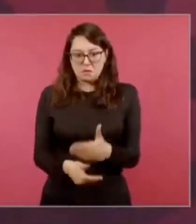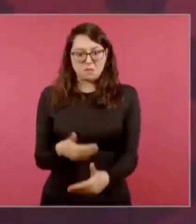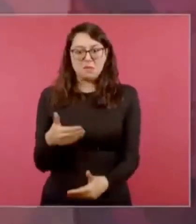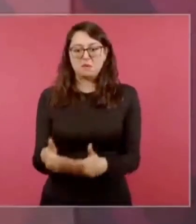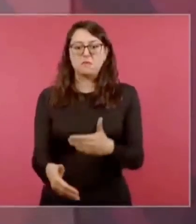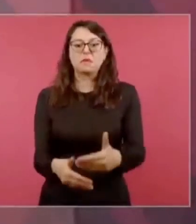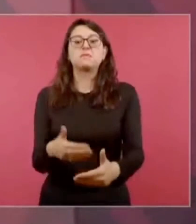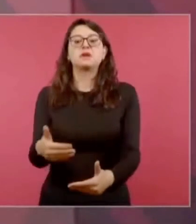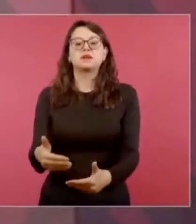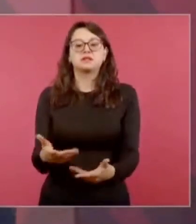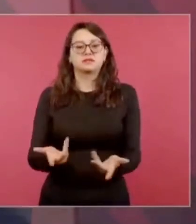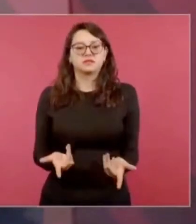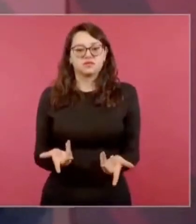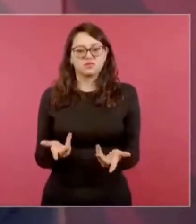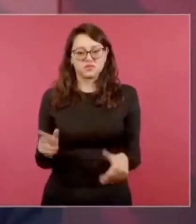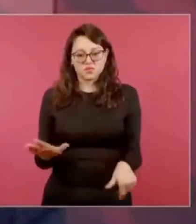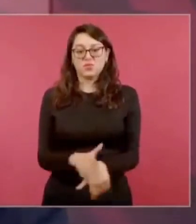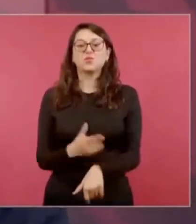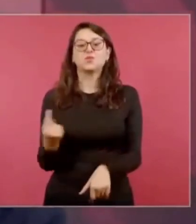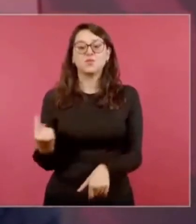se tomó la decisión